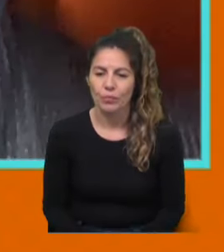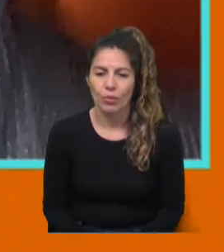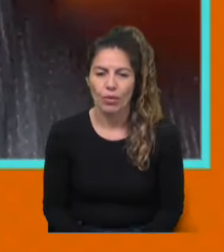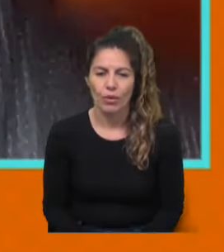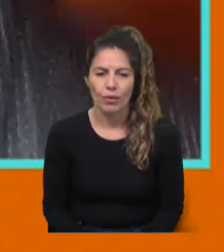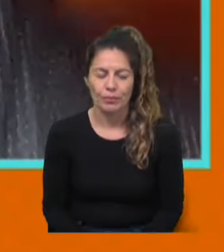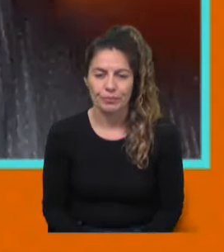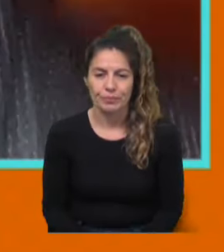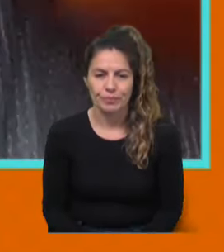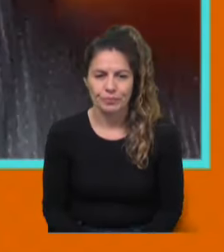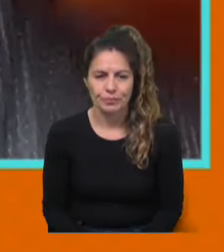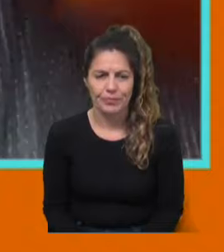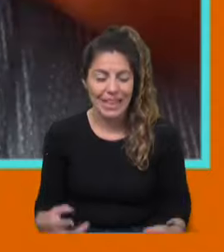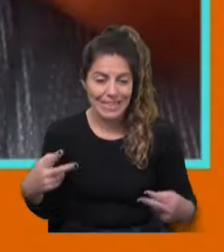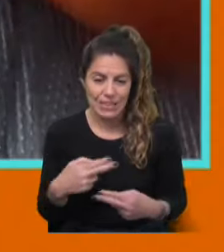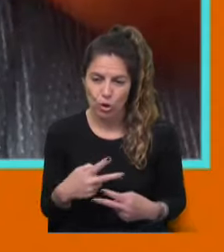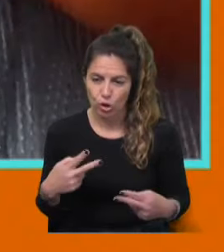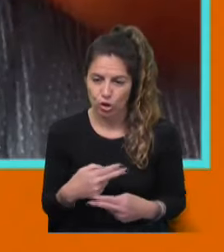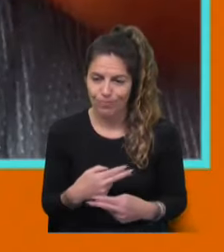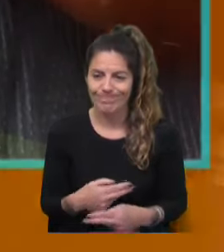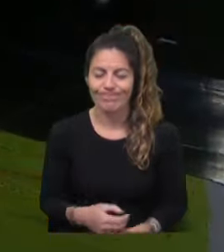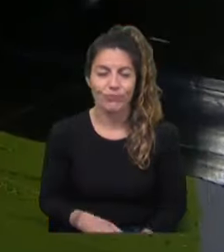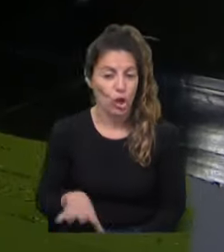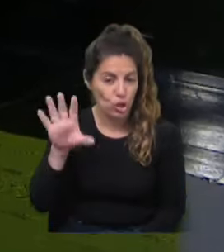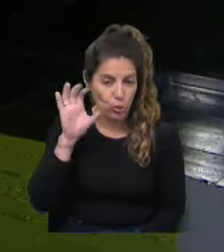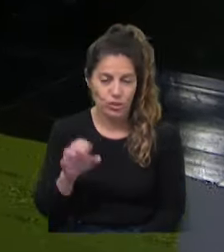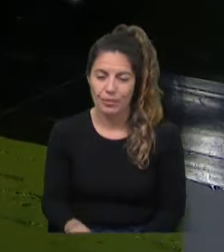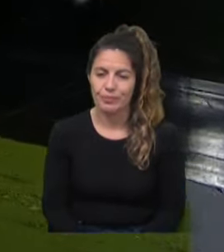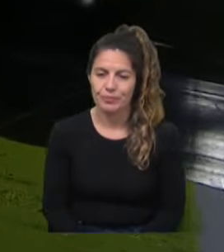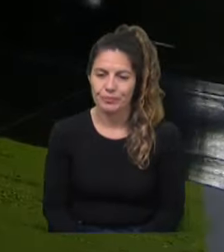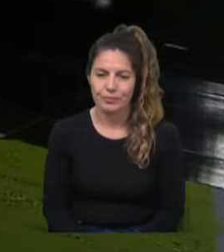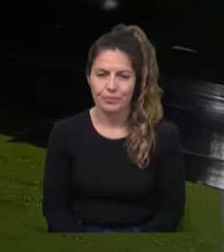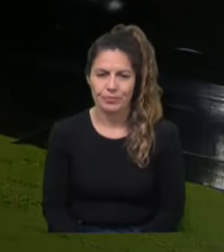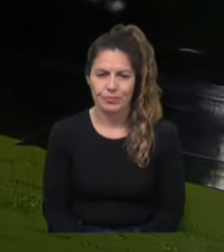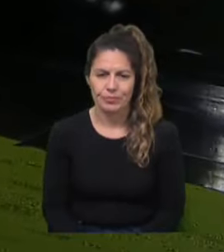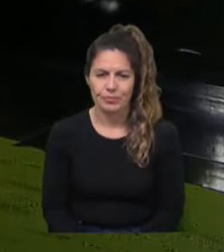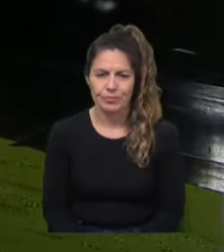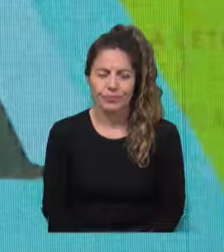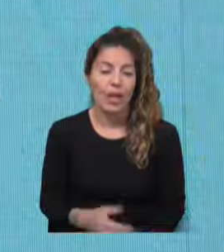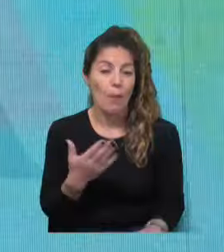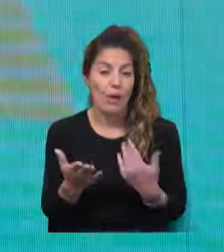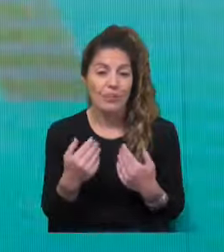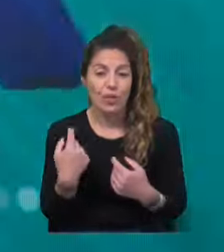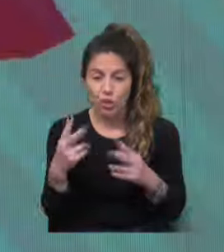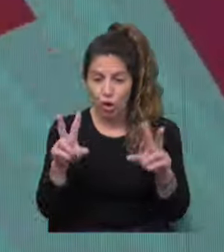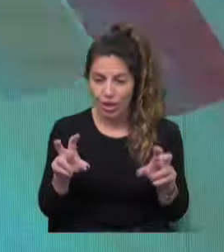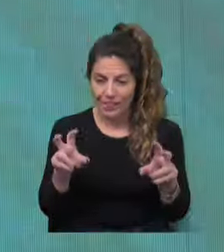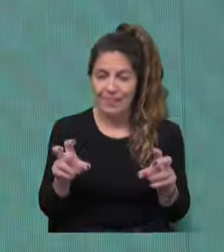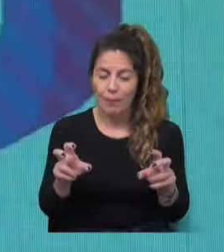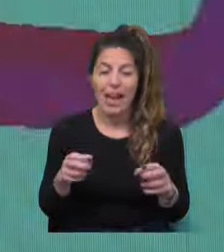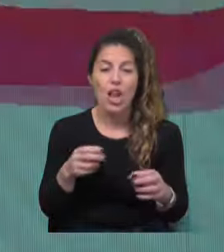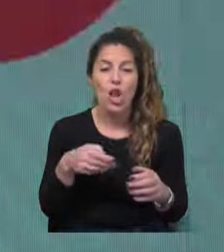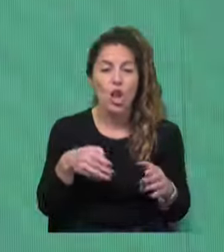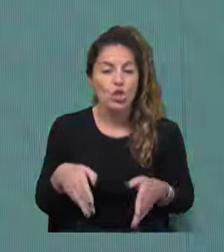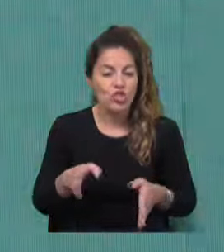Bueno, ahí. Ahí lo perdimos a Roberto. Bueno, vamos a meternos nosotros entonces con el tema de los